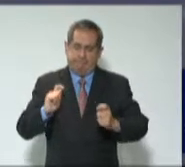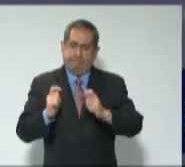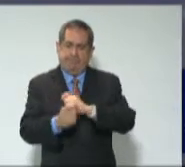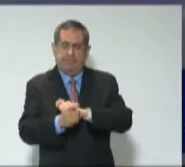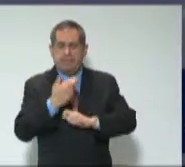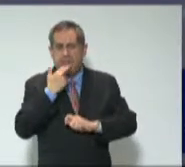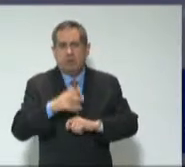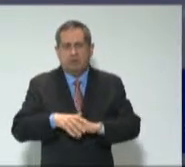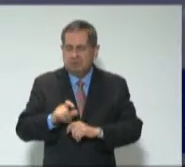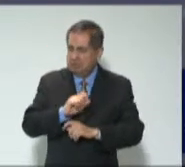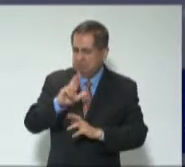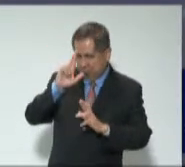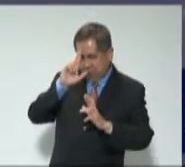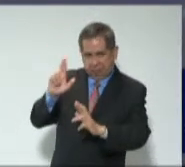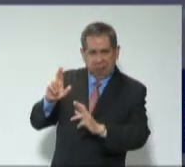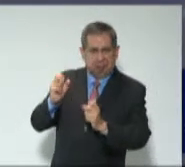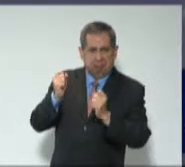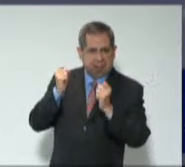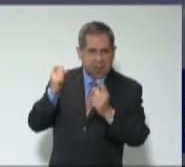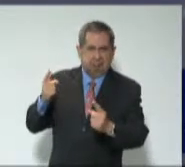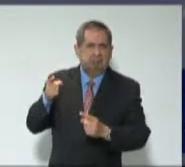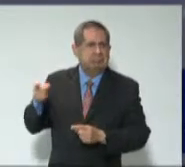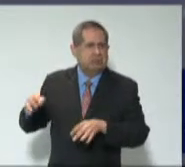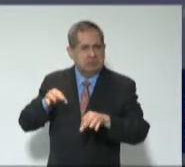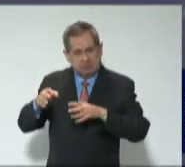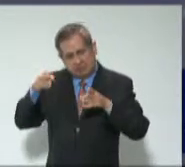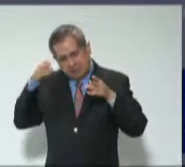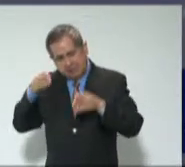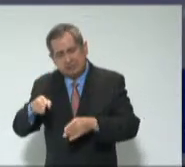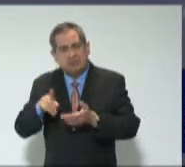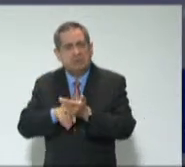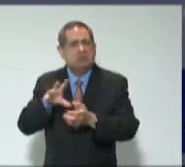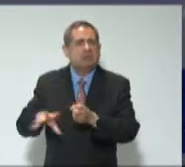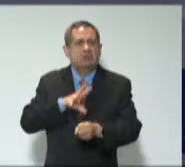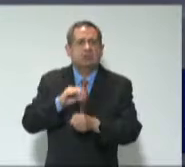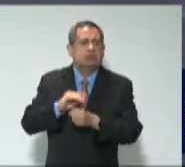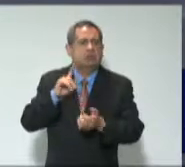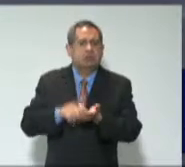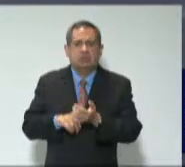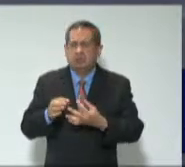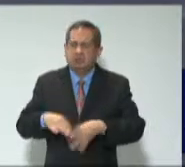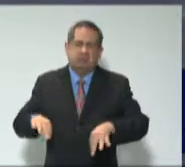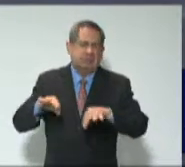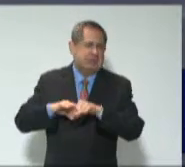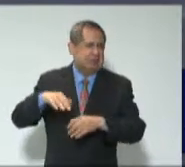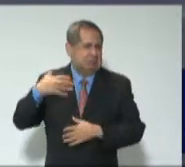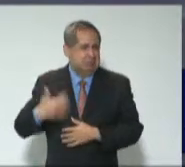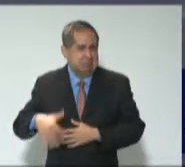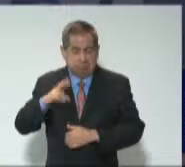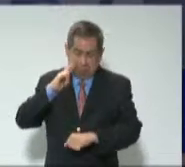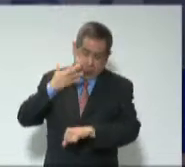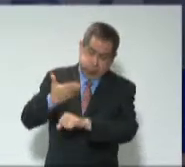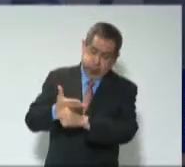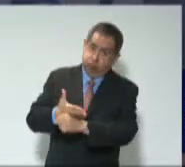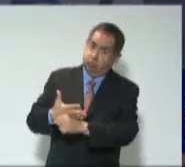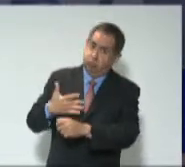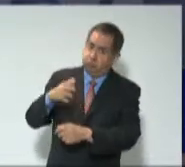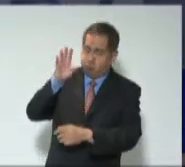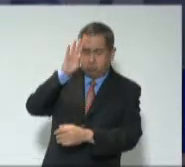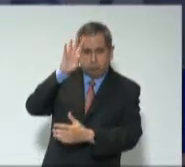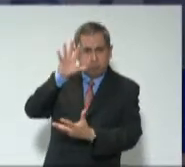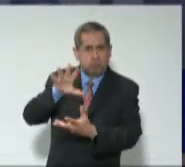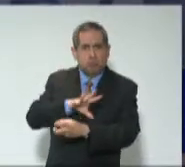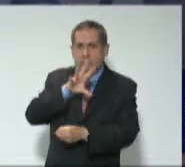nuestro reconocimiento a ella por ese empeño Y por esa gran responsabilidad que hoy